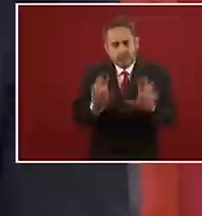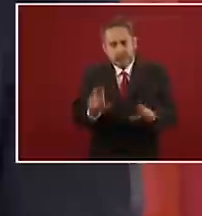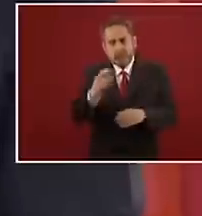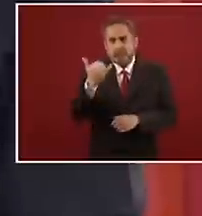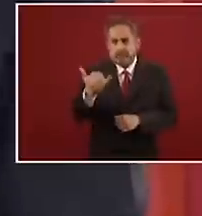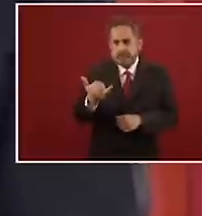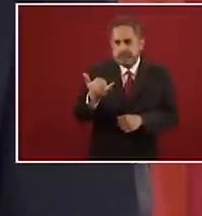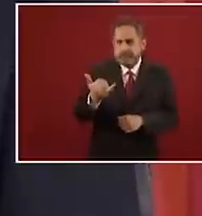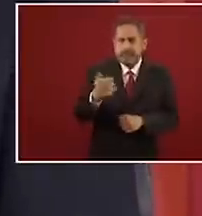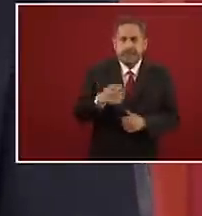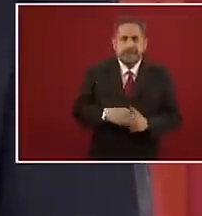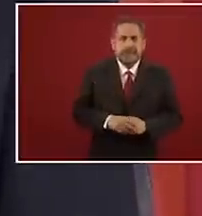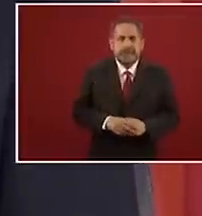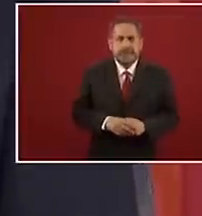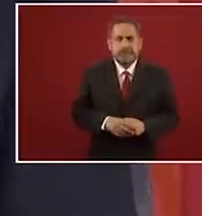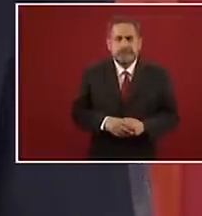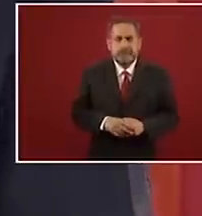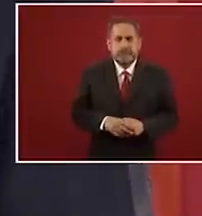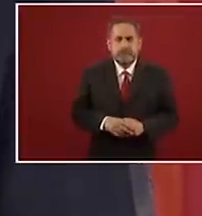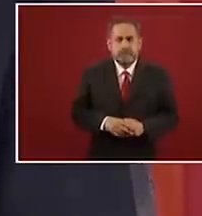y